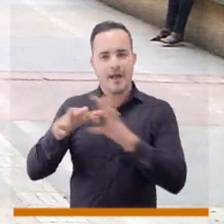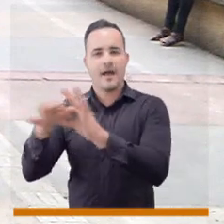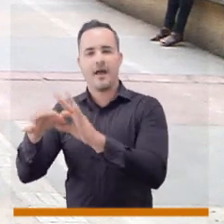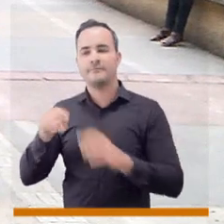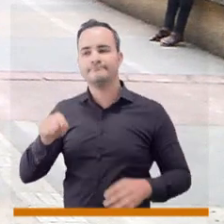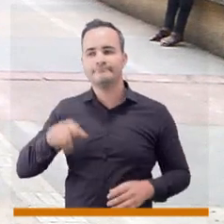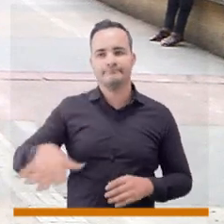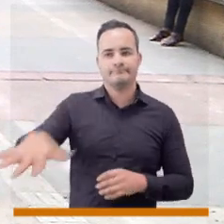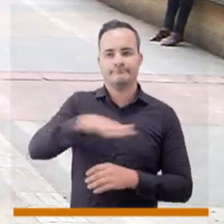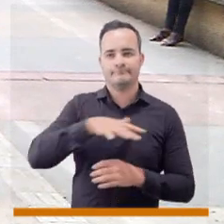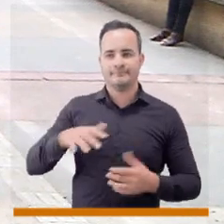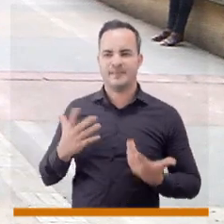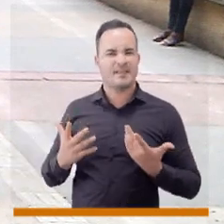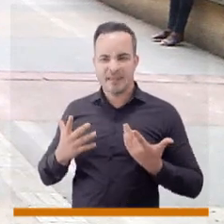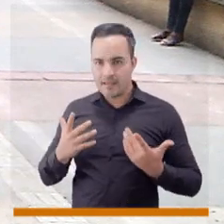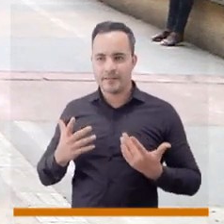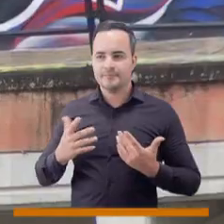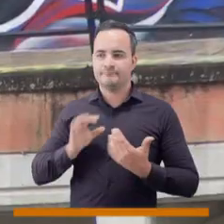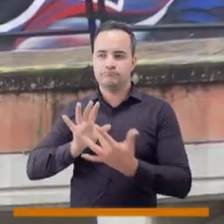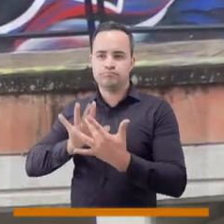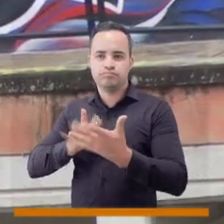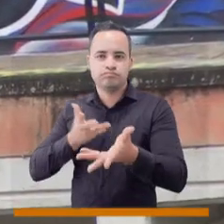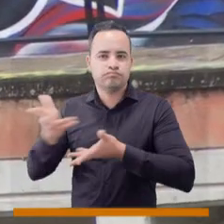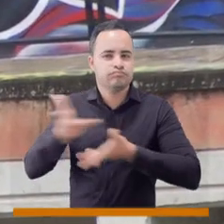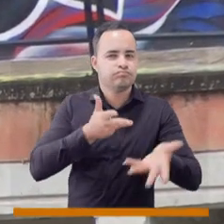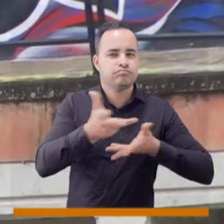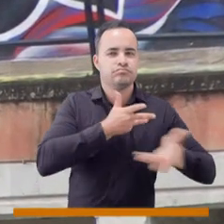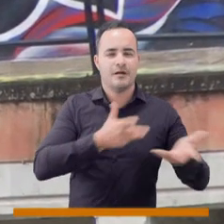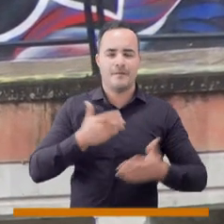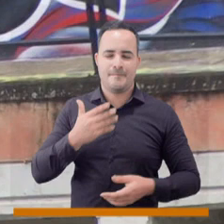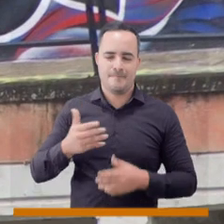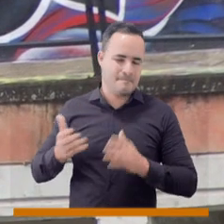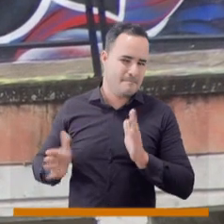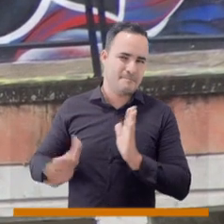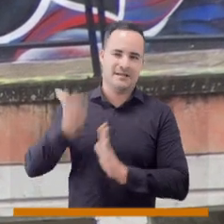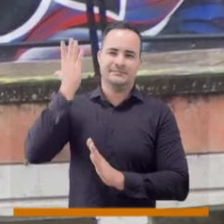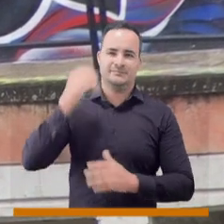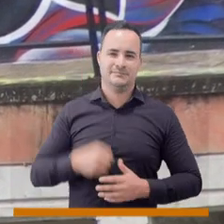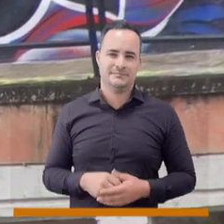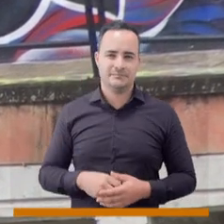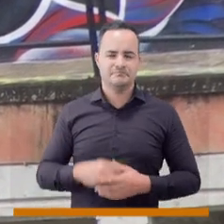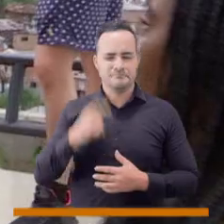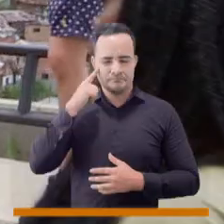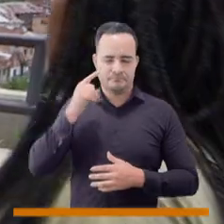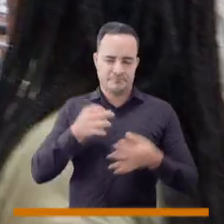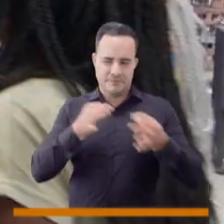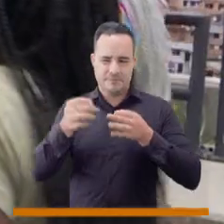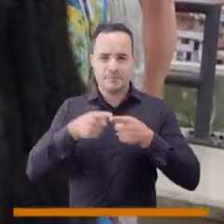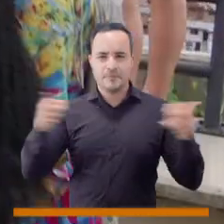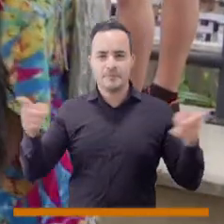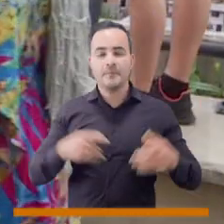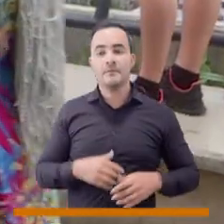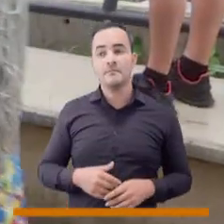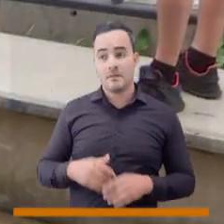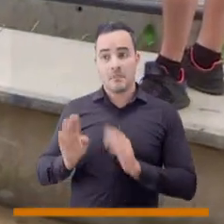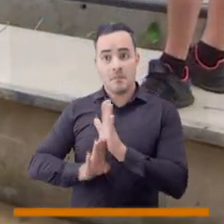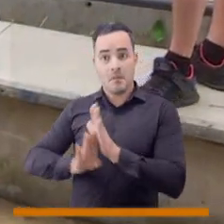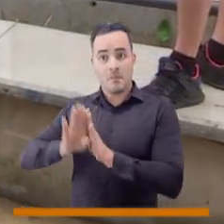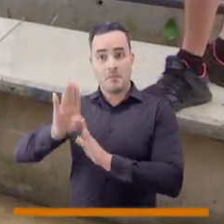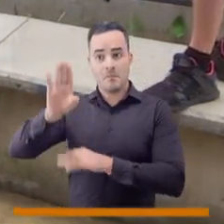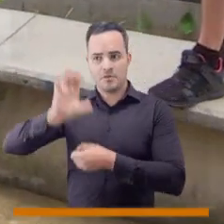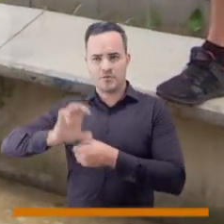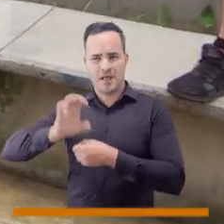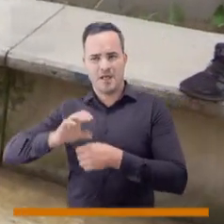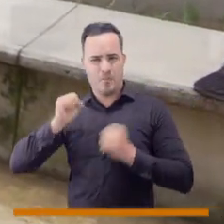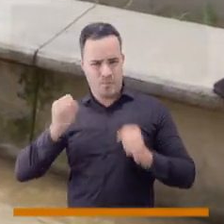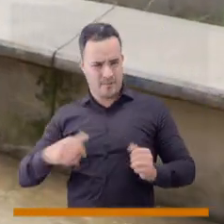se vuelque hacia una construcción más interactiva. Me explico, no tiene por qué el desarrollo de la ciudad ir